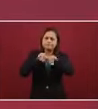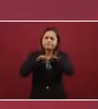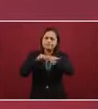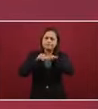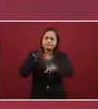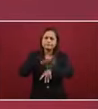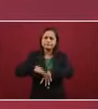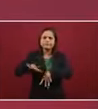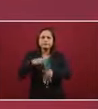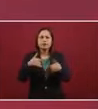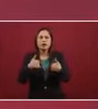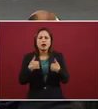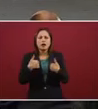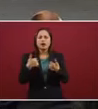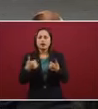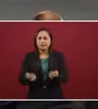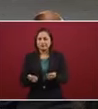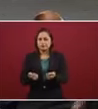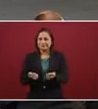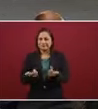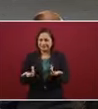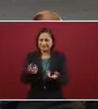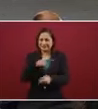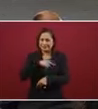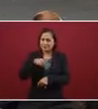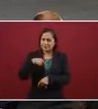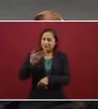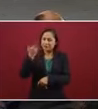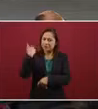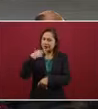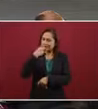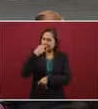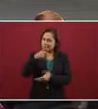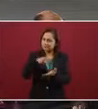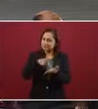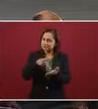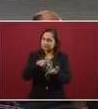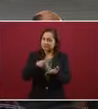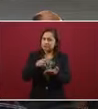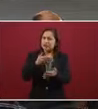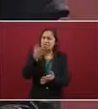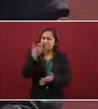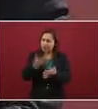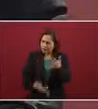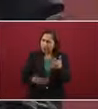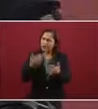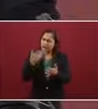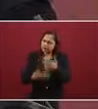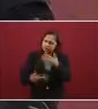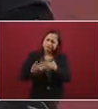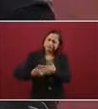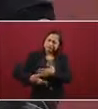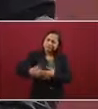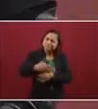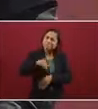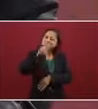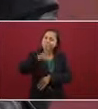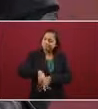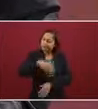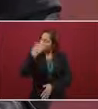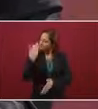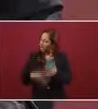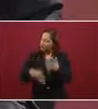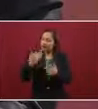Ahí lo hemos planteado varias veces, nos falta todavía, nos falta